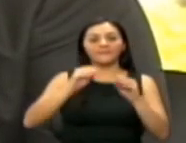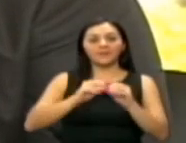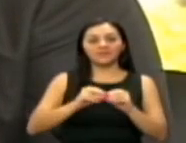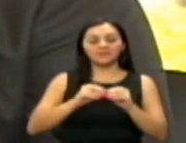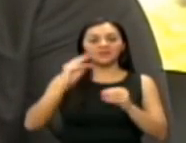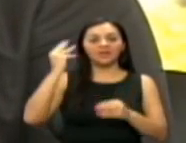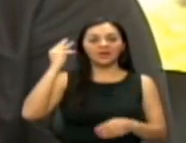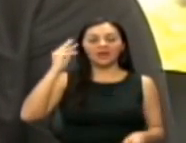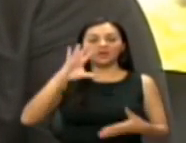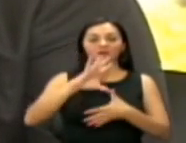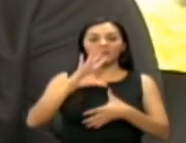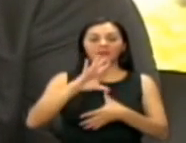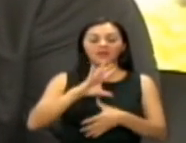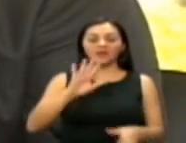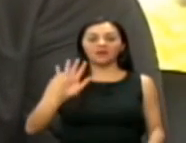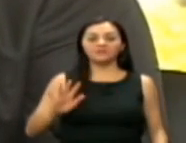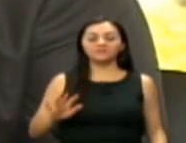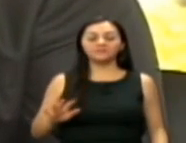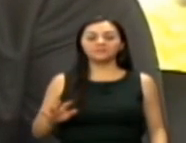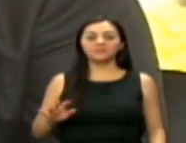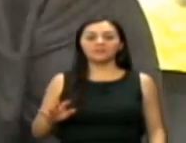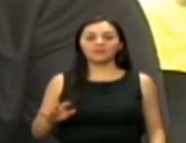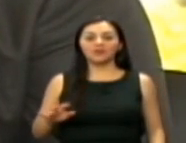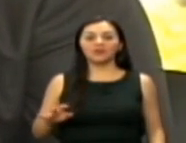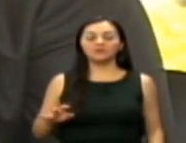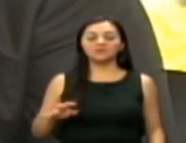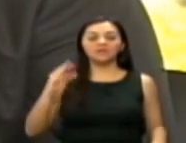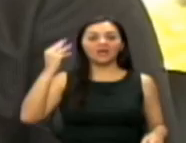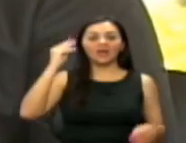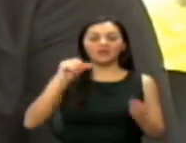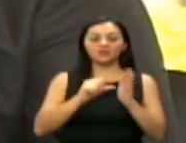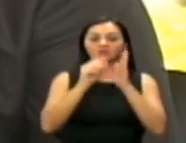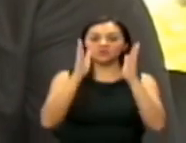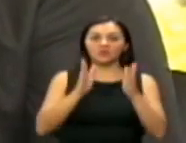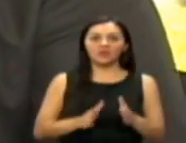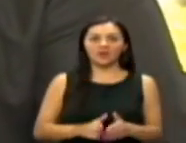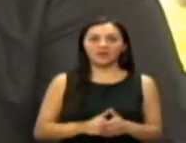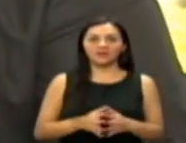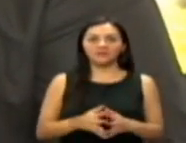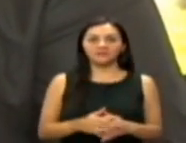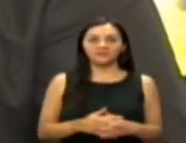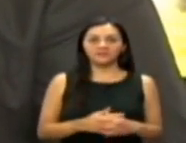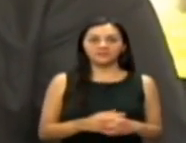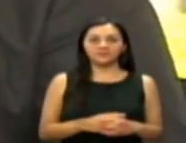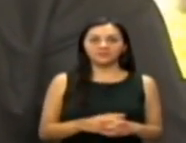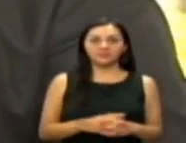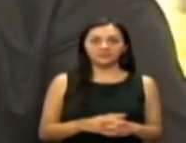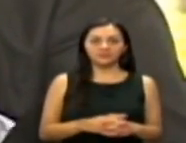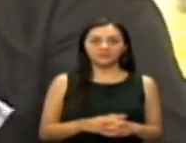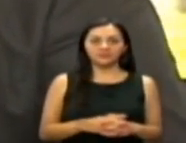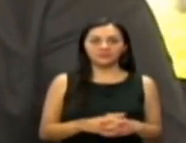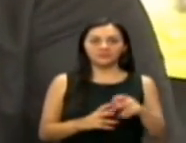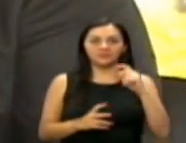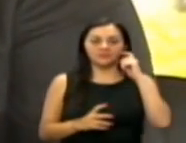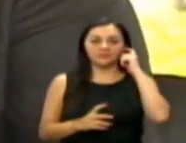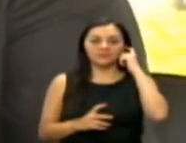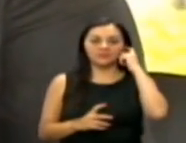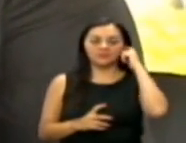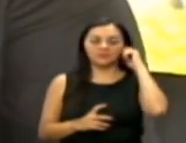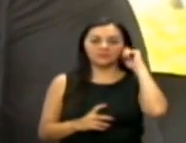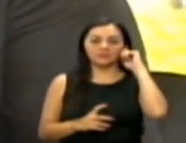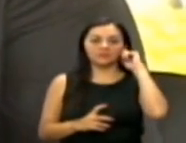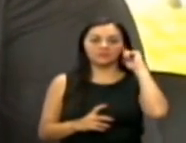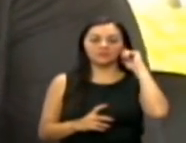América en la provincia de Imbabura como matriz y Radio Ciudadana. También queremos anunciarles y presentarles a